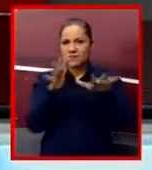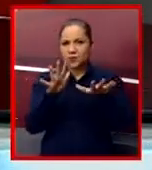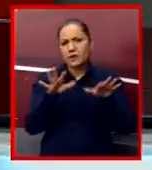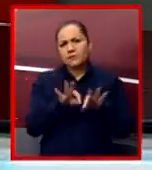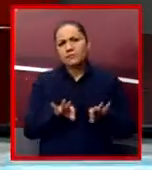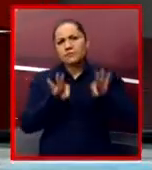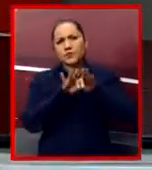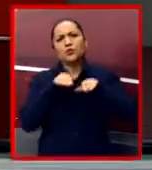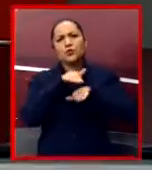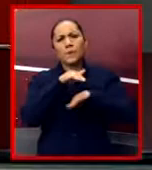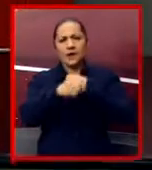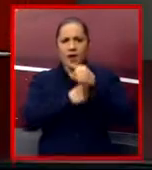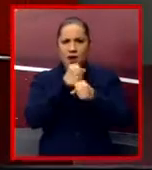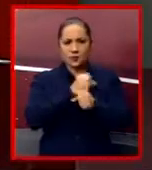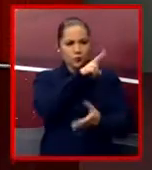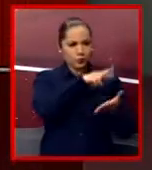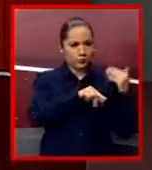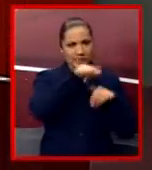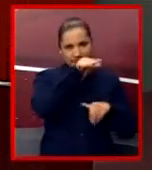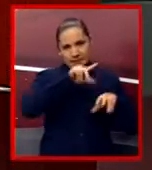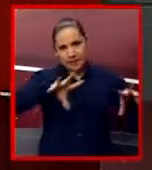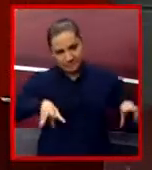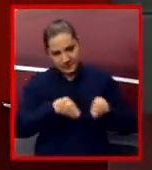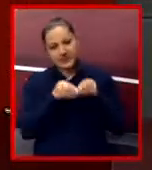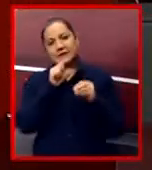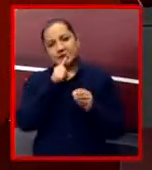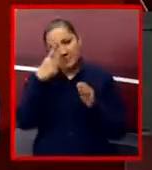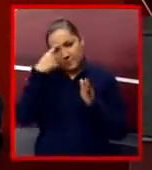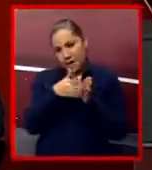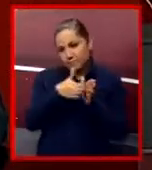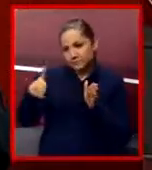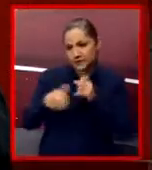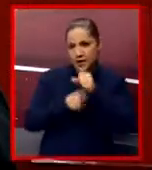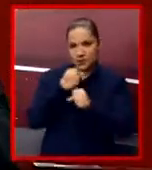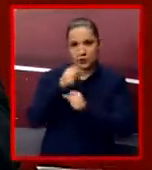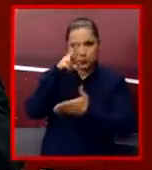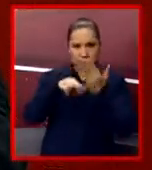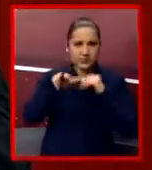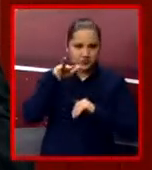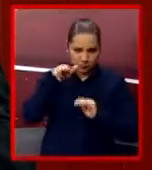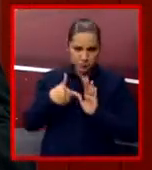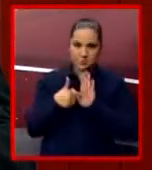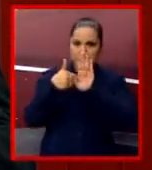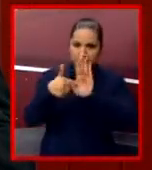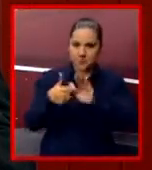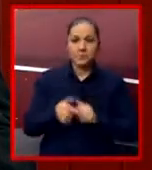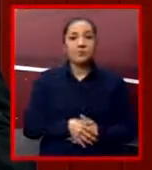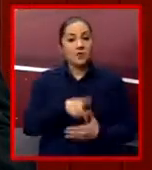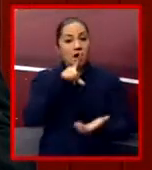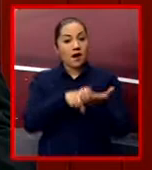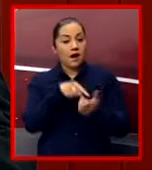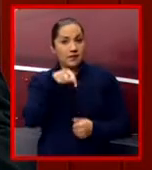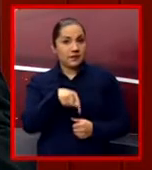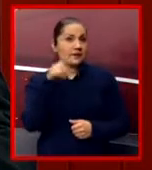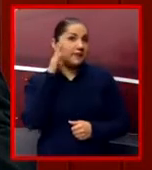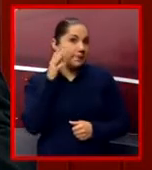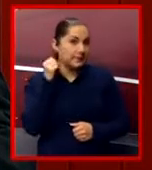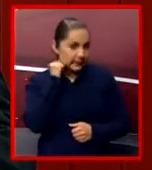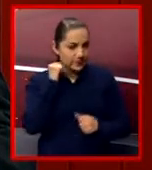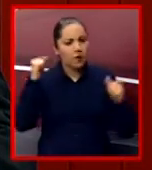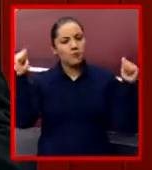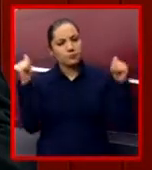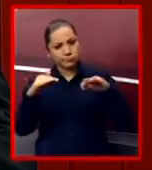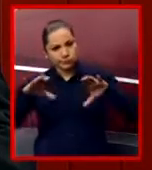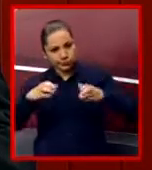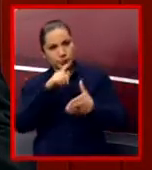año 2017 y el inicio del año 2018. Le cuento que en el Senado fue una sede de las comparecencias de servidores públicos